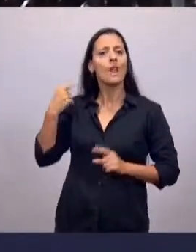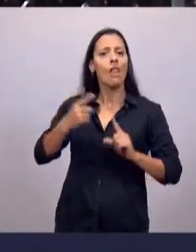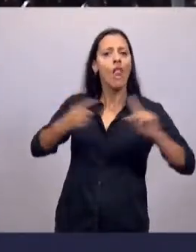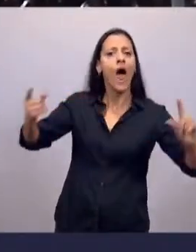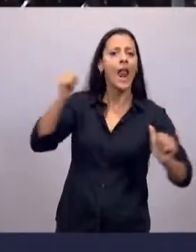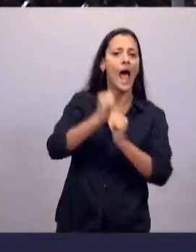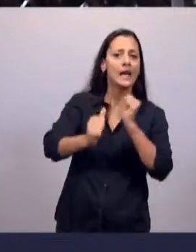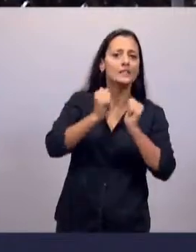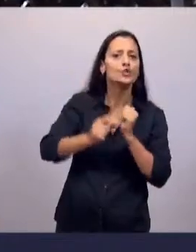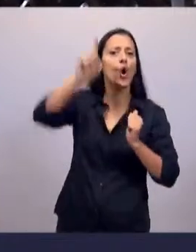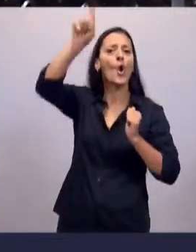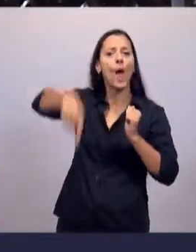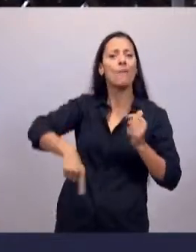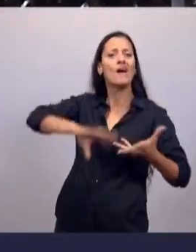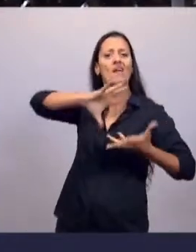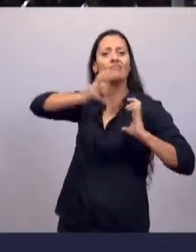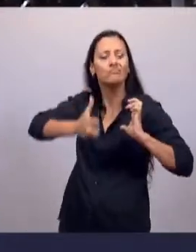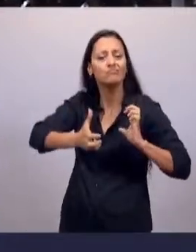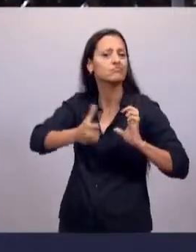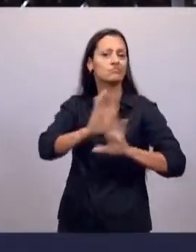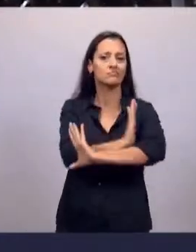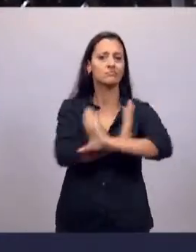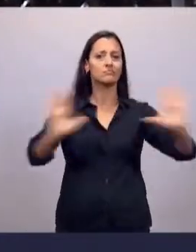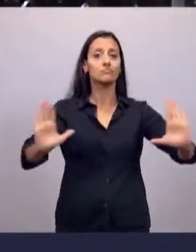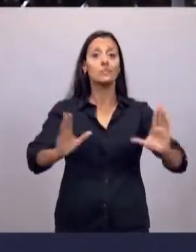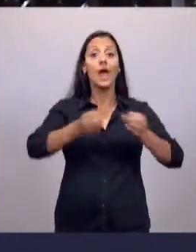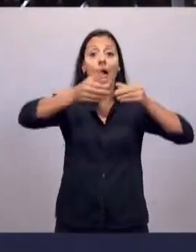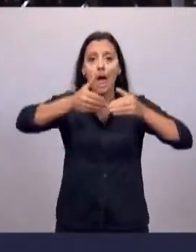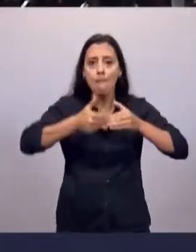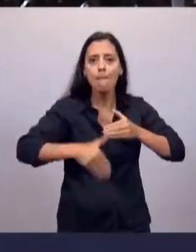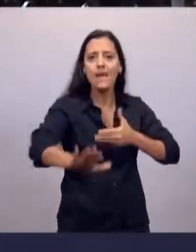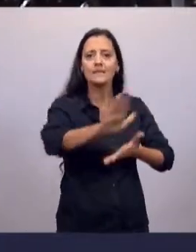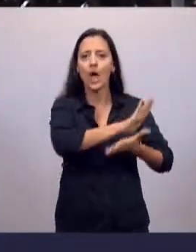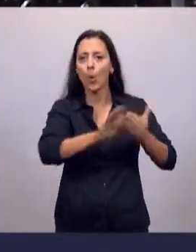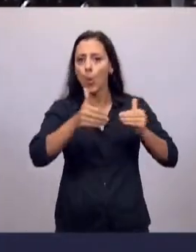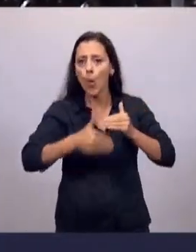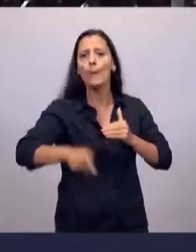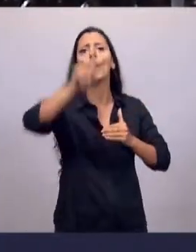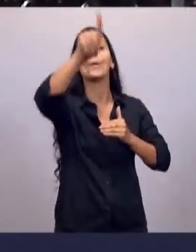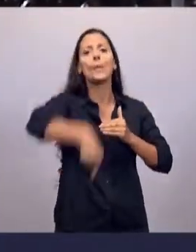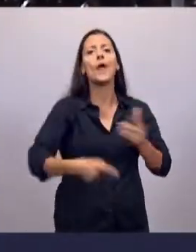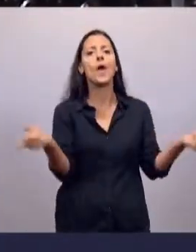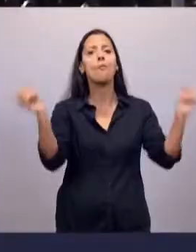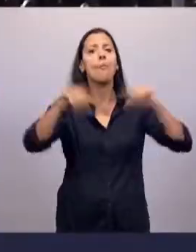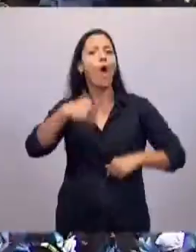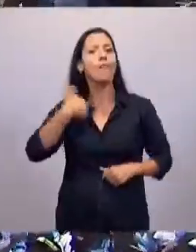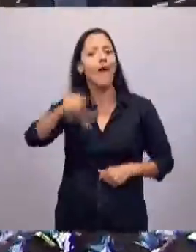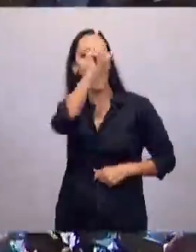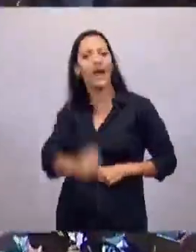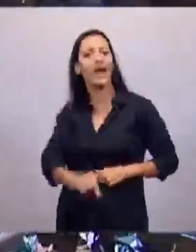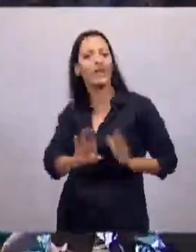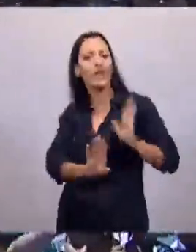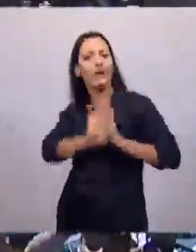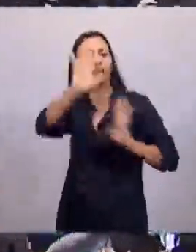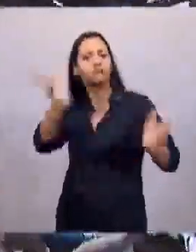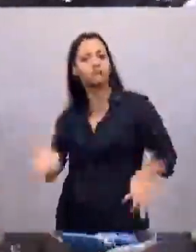historia de decadencia y declive. Y comenzamos el camino de la reconstrucción de nuestro país.